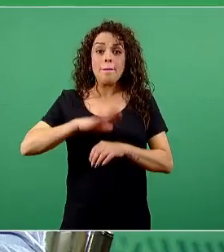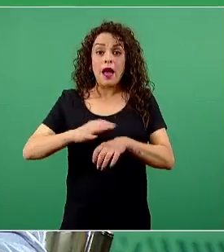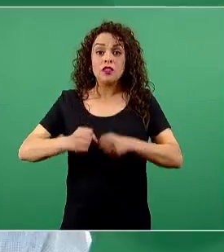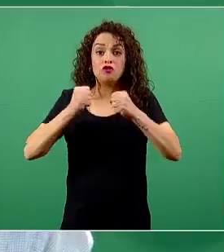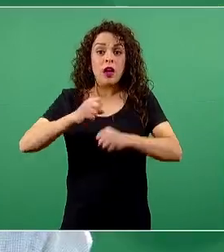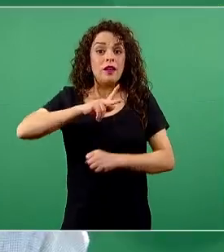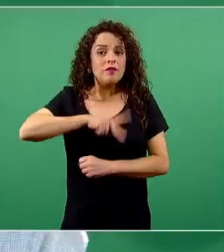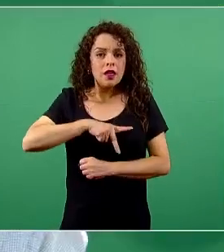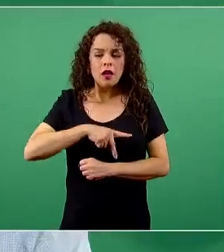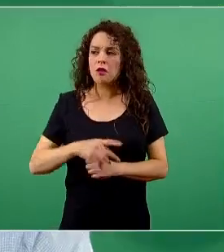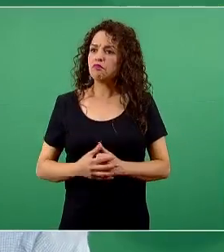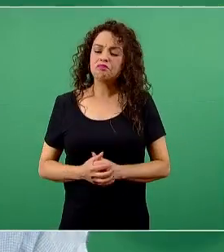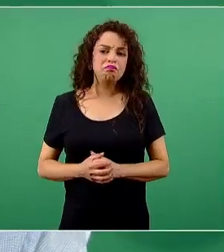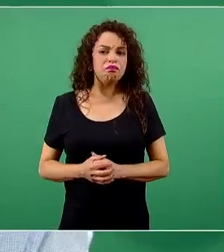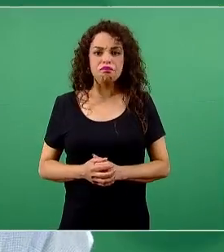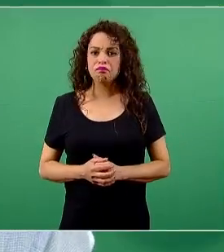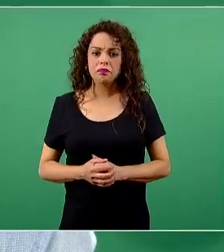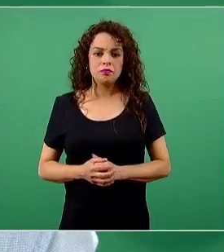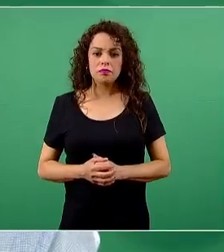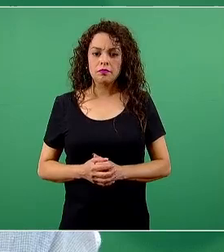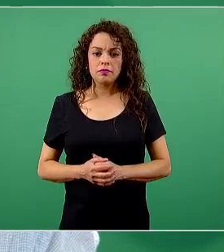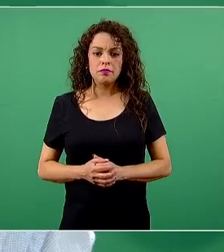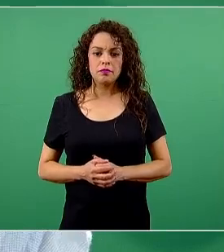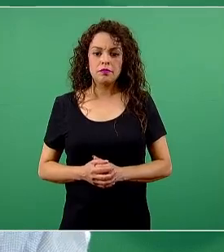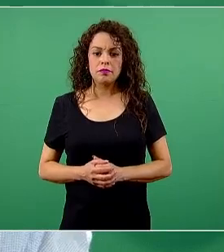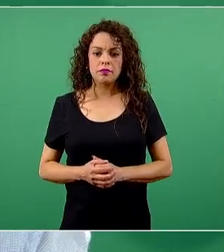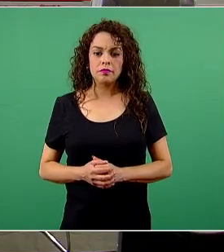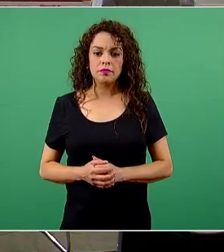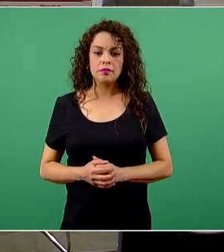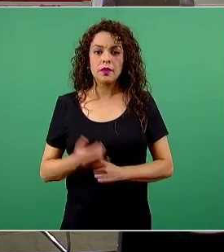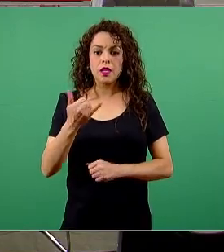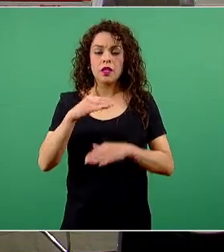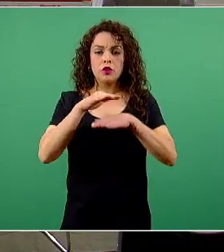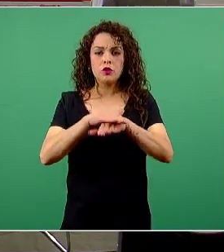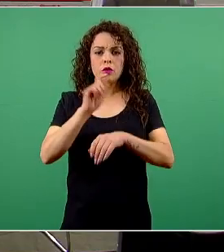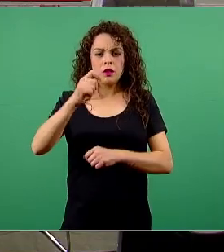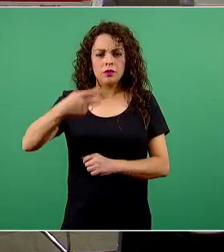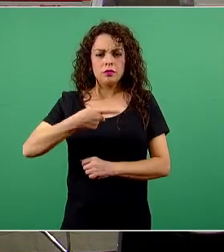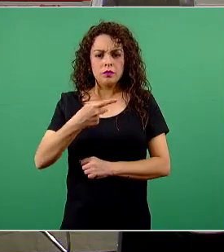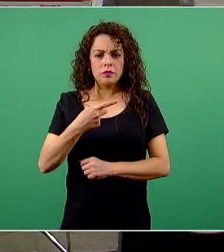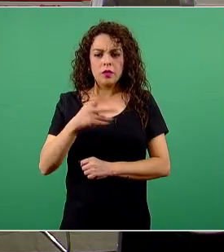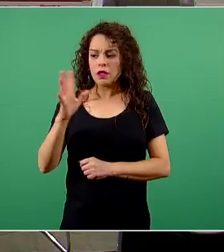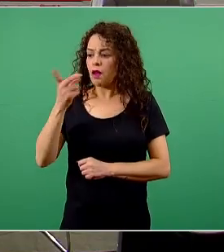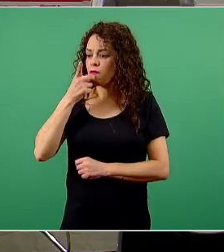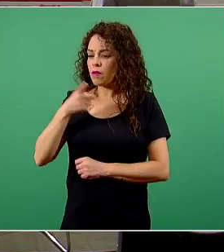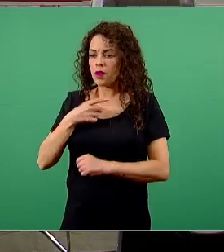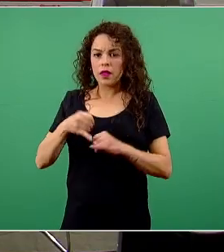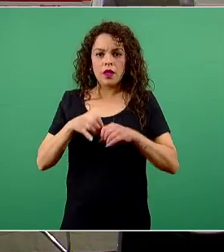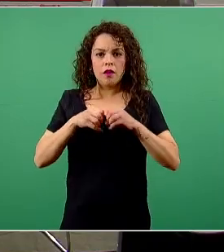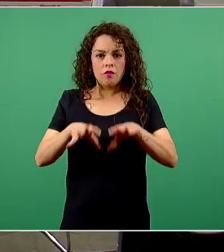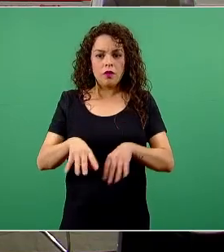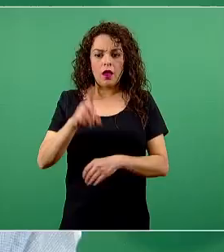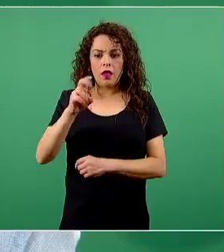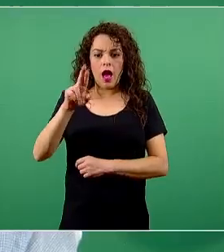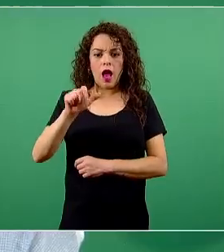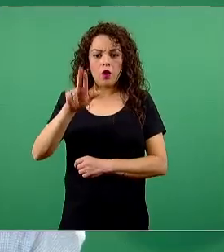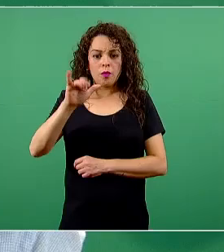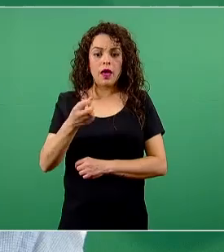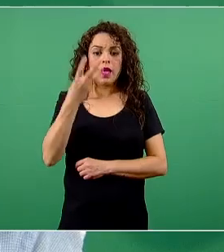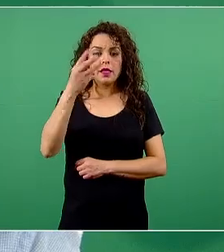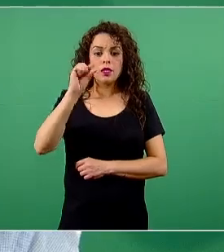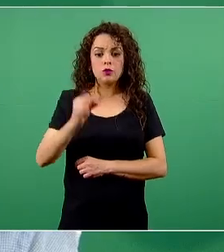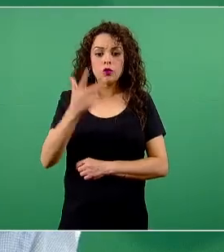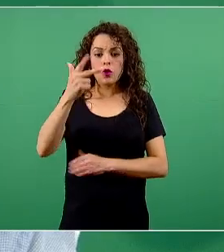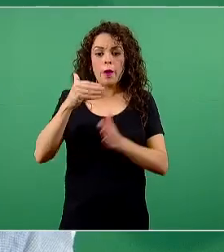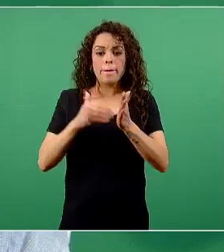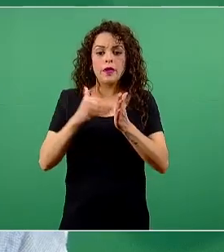más agresivas. Y sobre lo que me preguntaba, ya me pasaron la información, aquí el propio doctor Alomía, 3.8